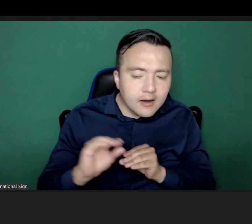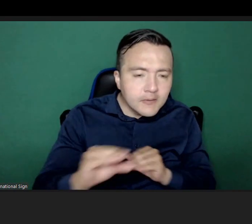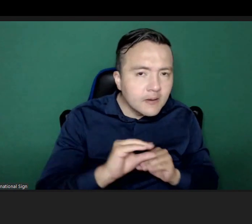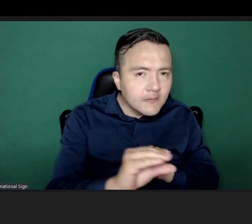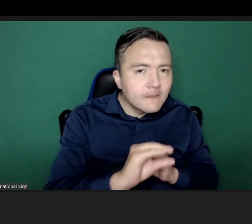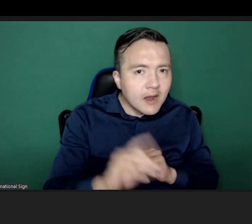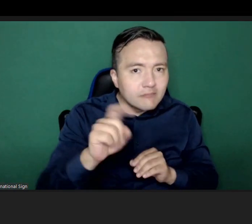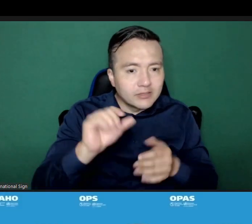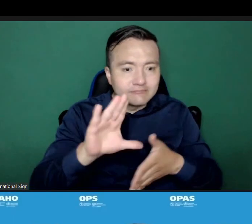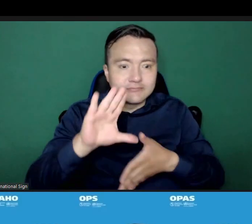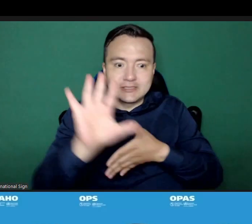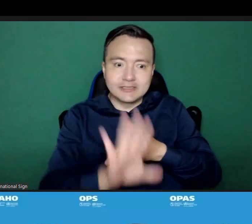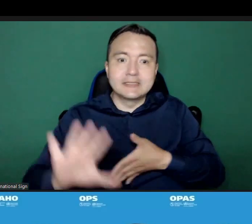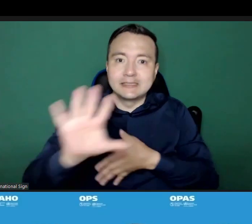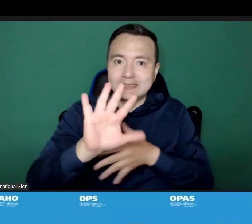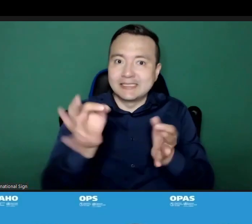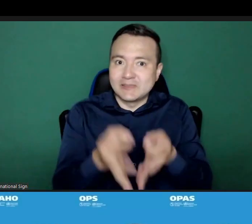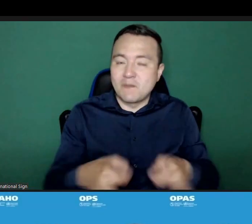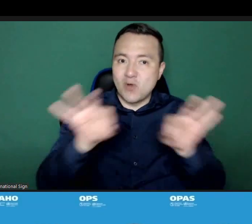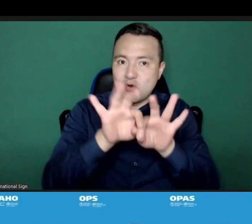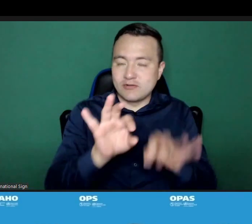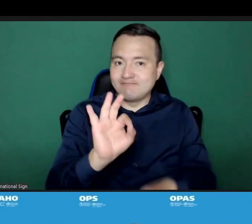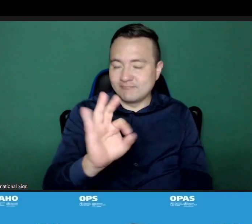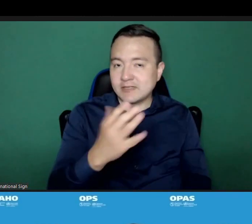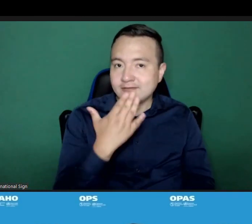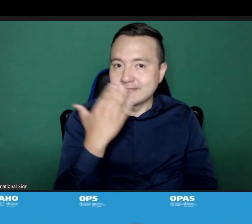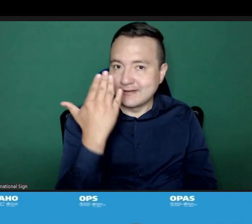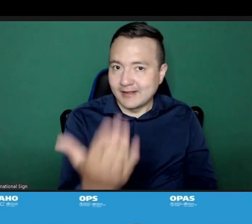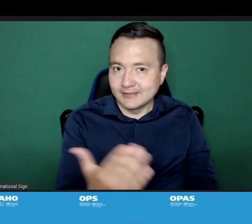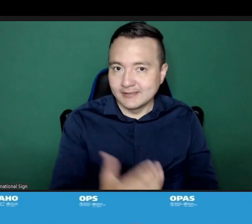Gracias. Yeah.